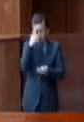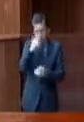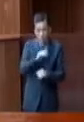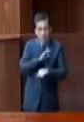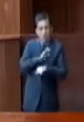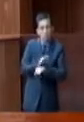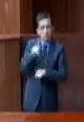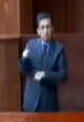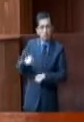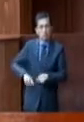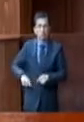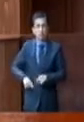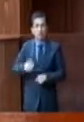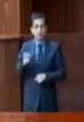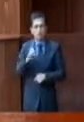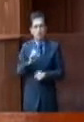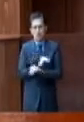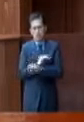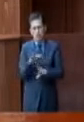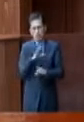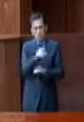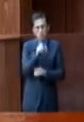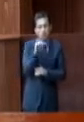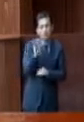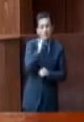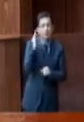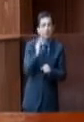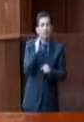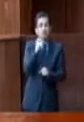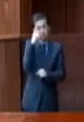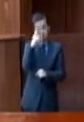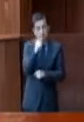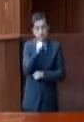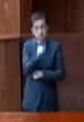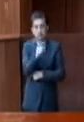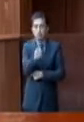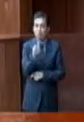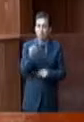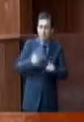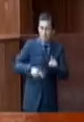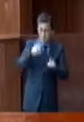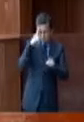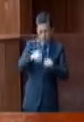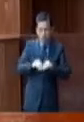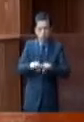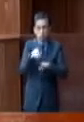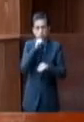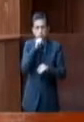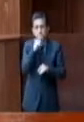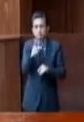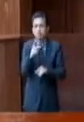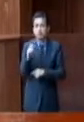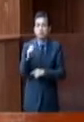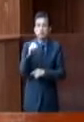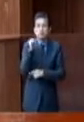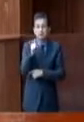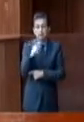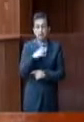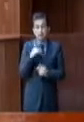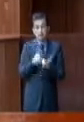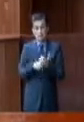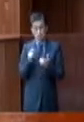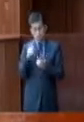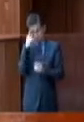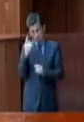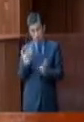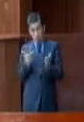quedado acreditado que la federación de sindicatos ordenó la publicación del comunicado por regla general los sindicatos no son reconocidos expresamente como sujetos de la